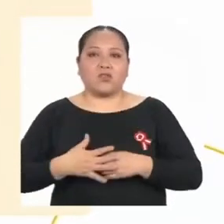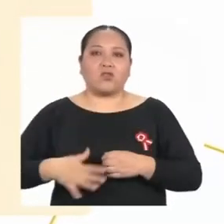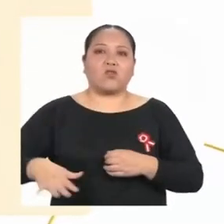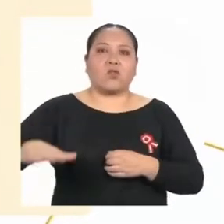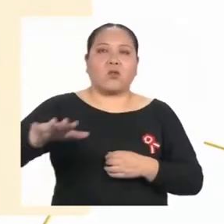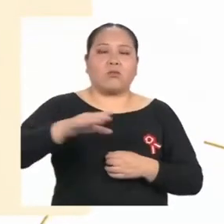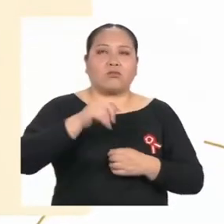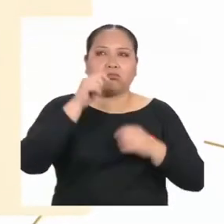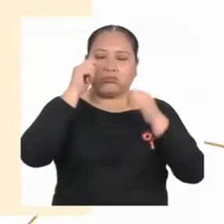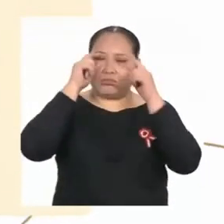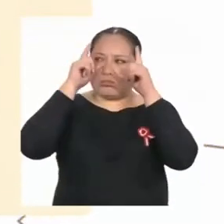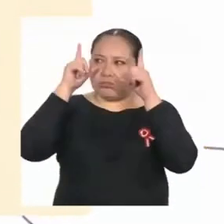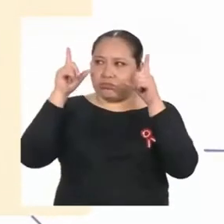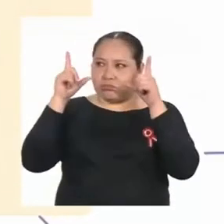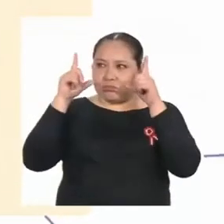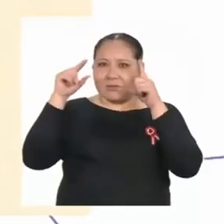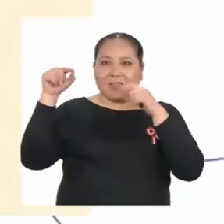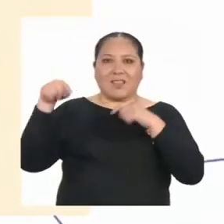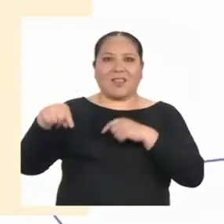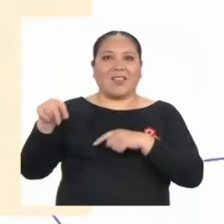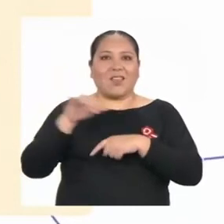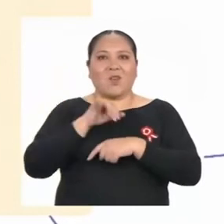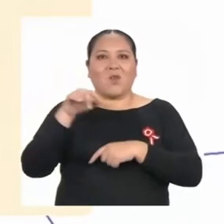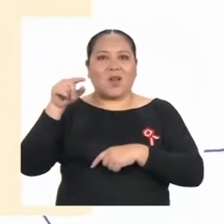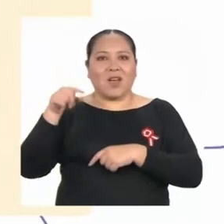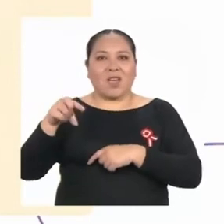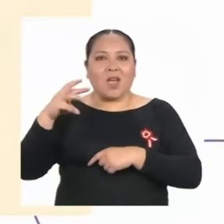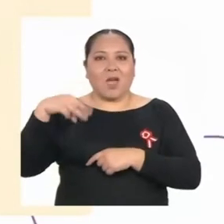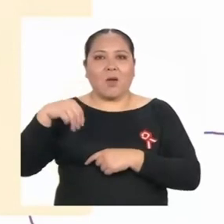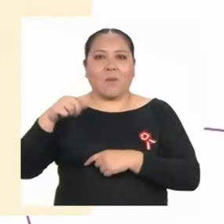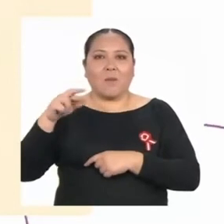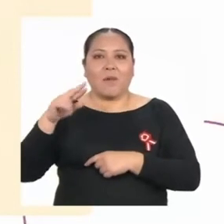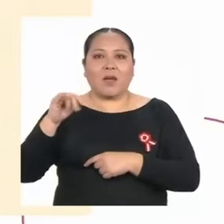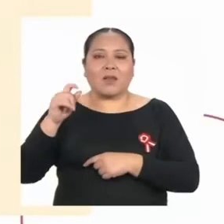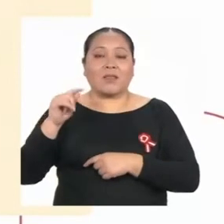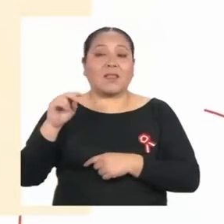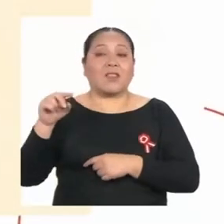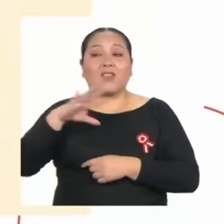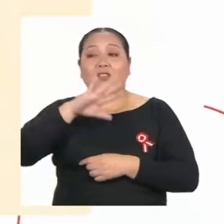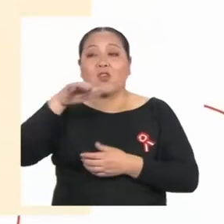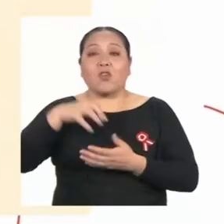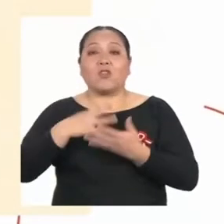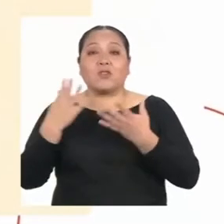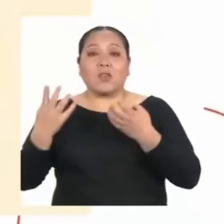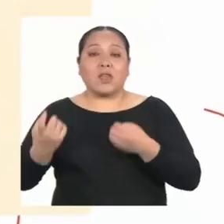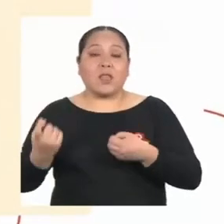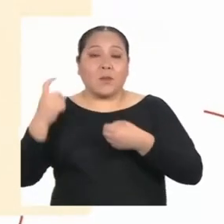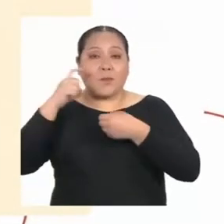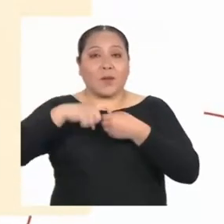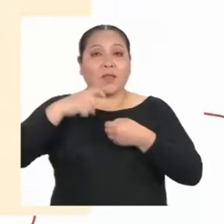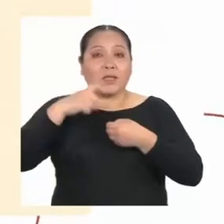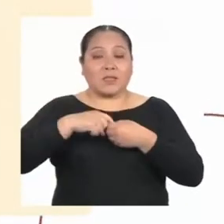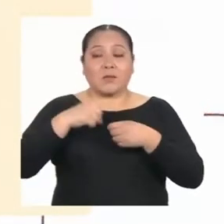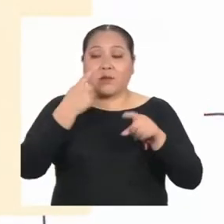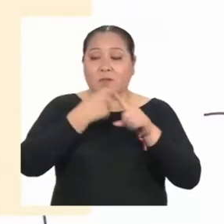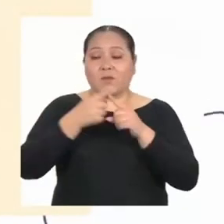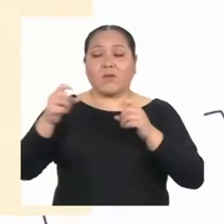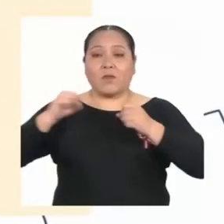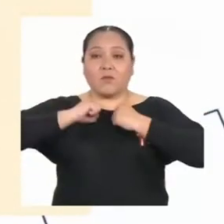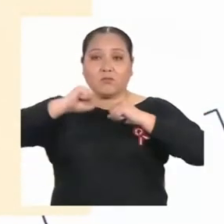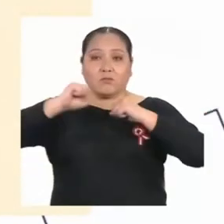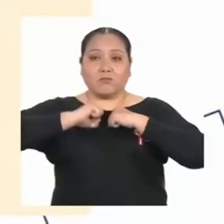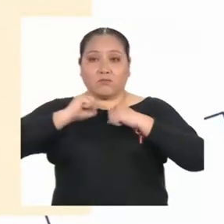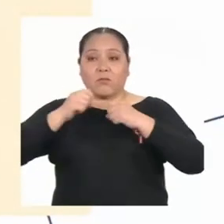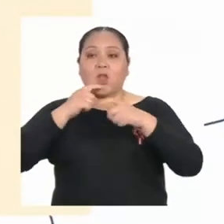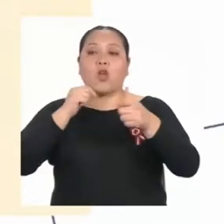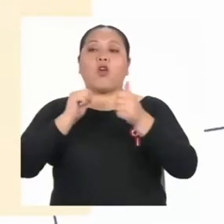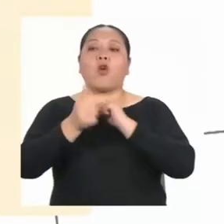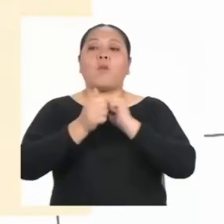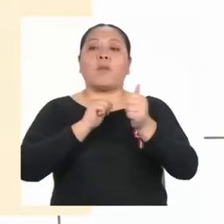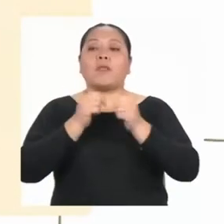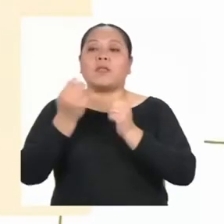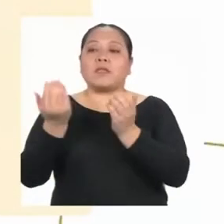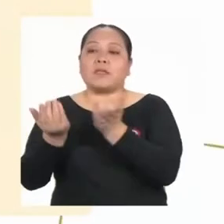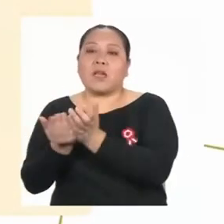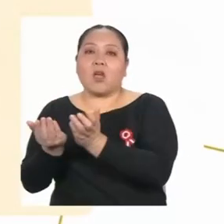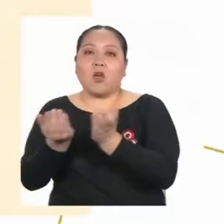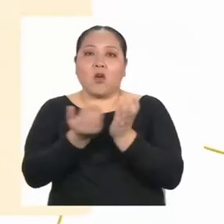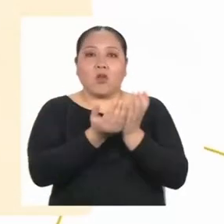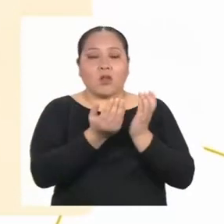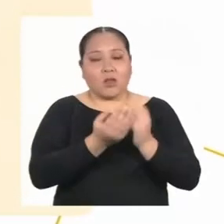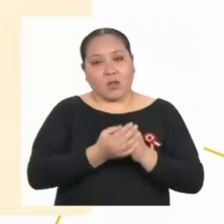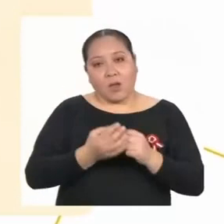misma impresión que tenía él, y todos querían volver a participar de eventos deportivos entre instituciones educativas. Pero